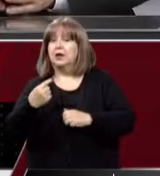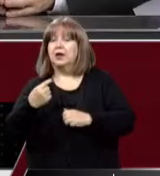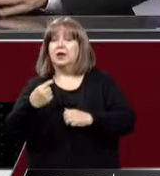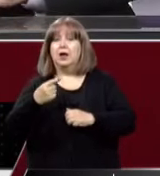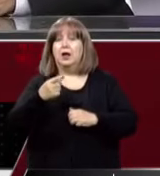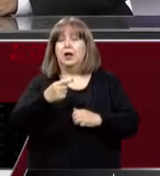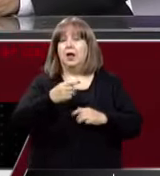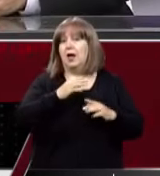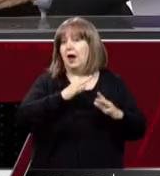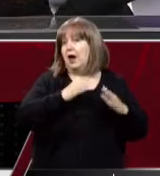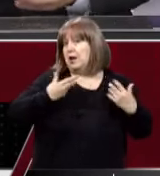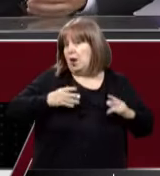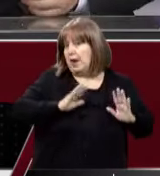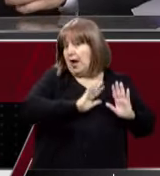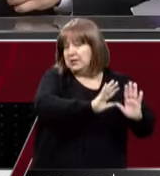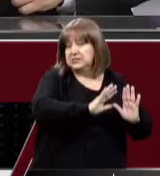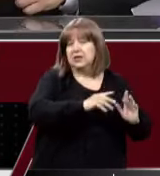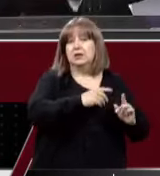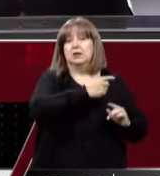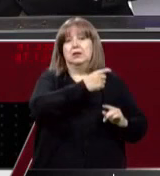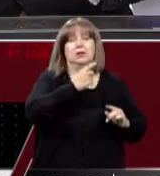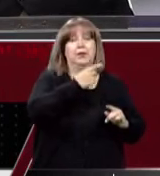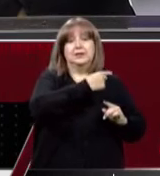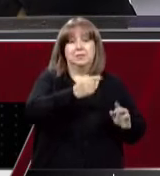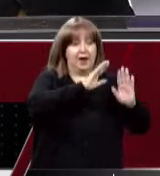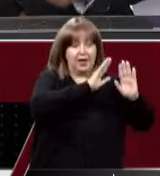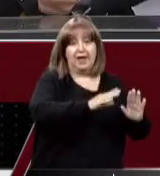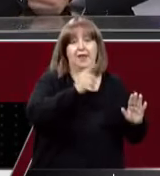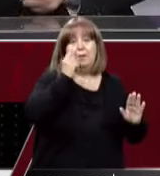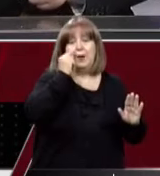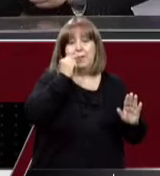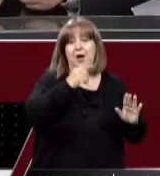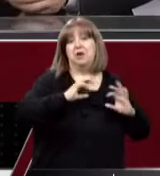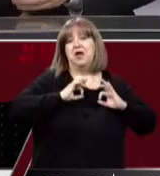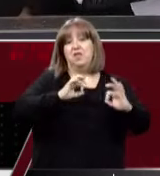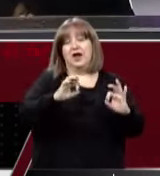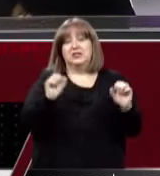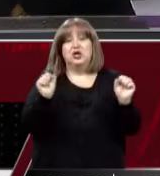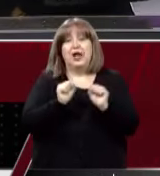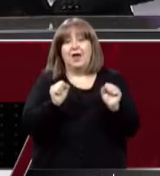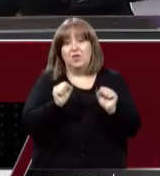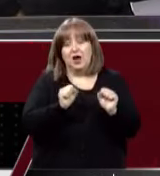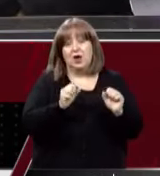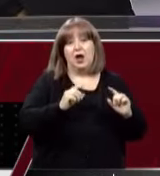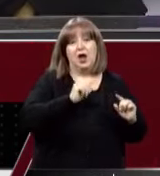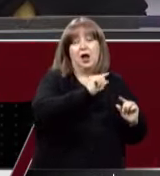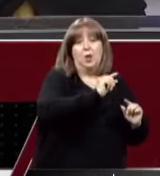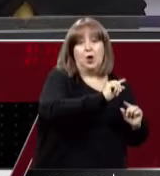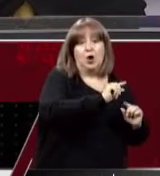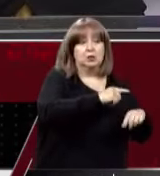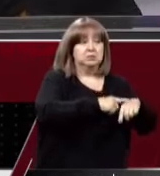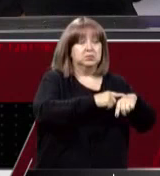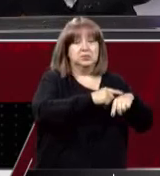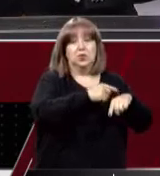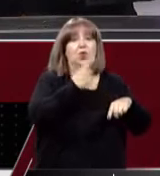de 9 años fuera a quedarse un par de días con su padre allí? Porque entendemos, quizás como eran vacaciones de invierno, iba un poco más de tiempo de